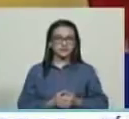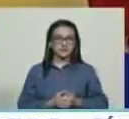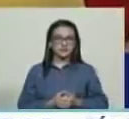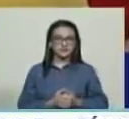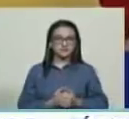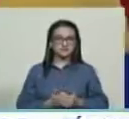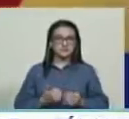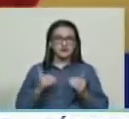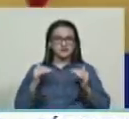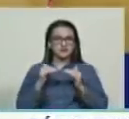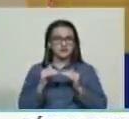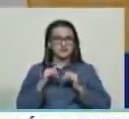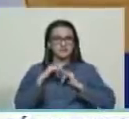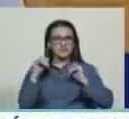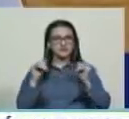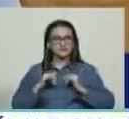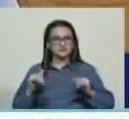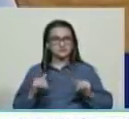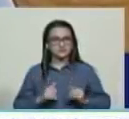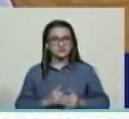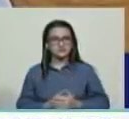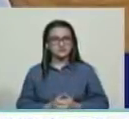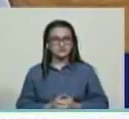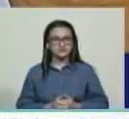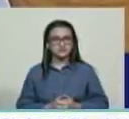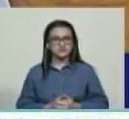suma de felicidad posible.